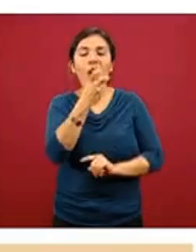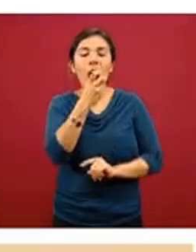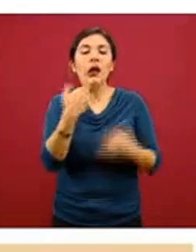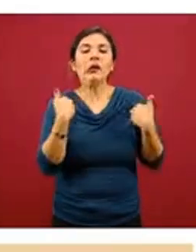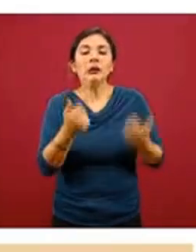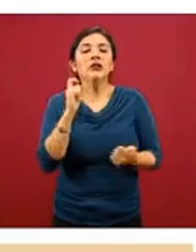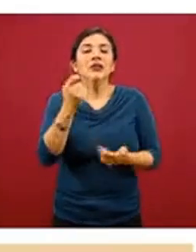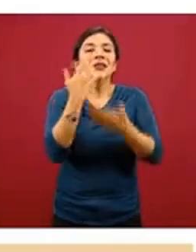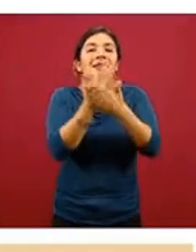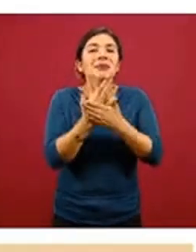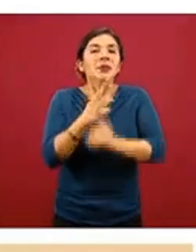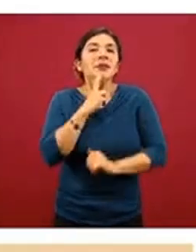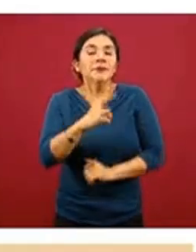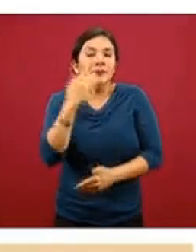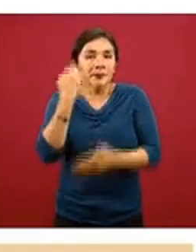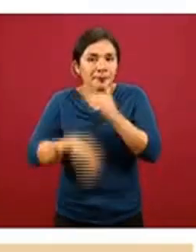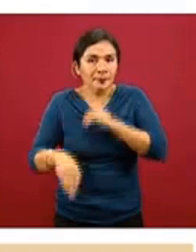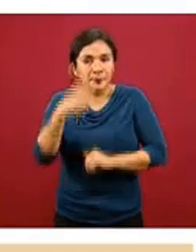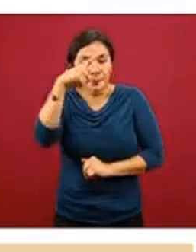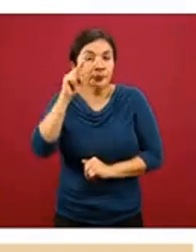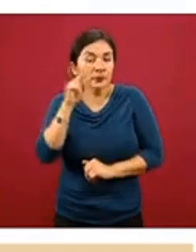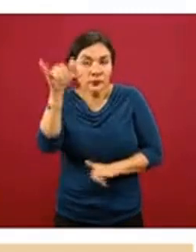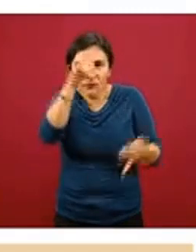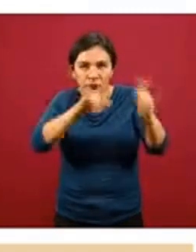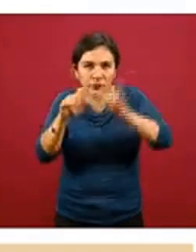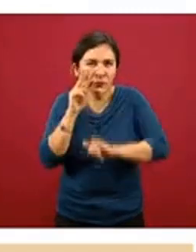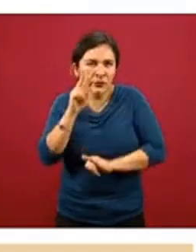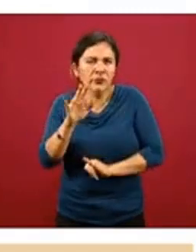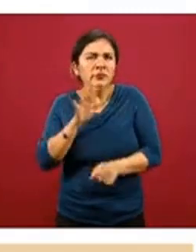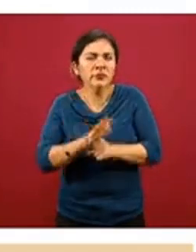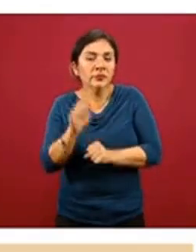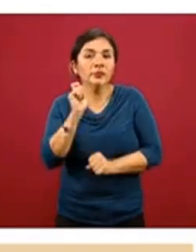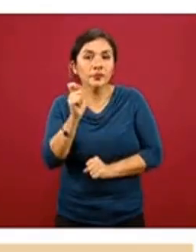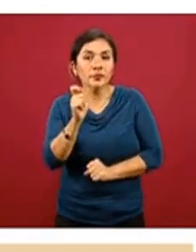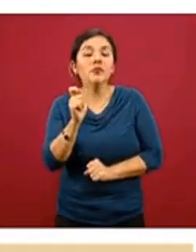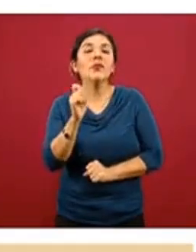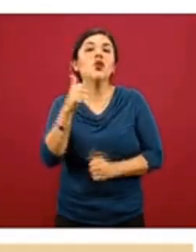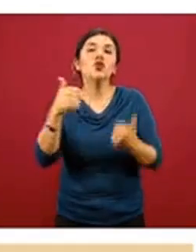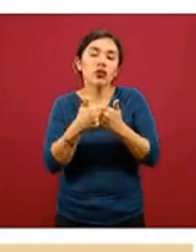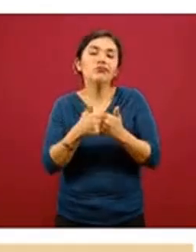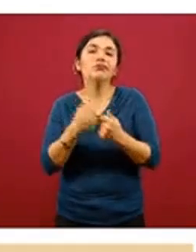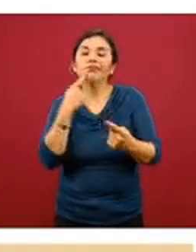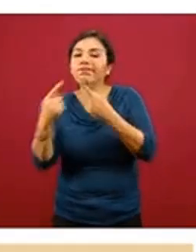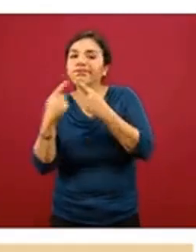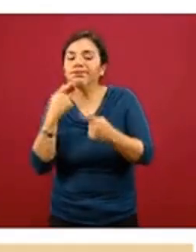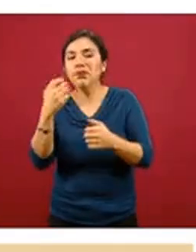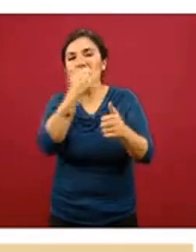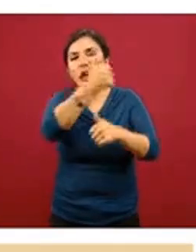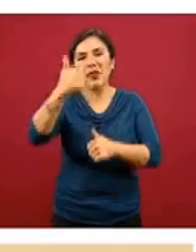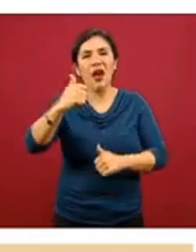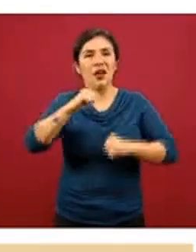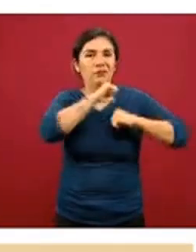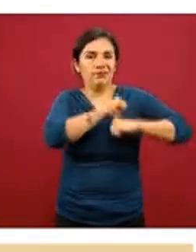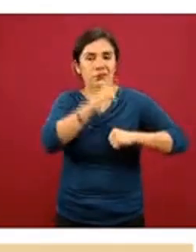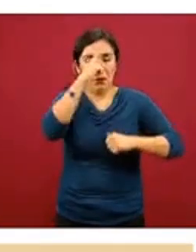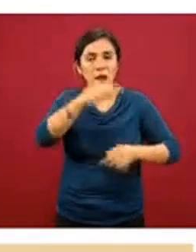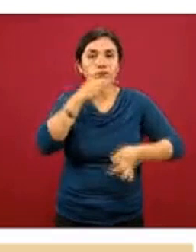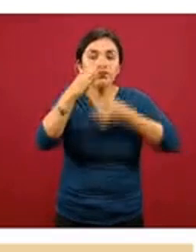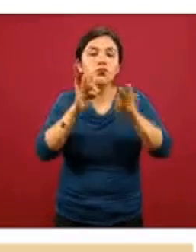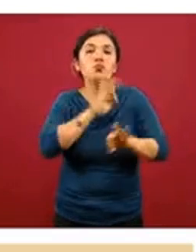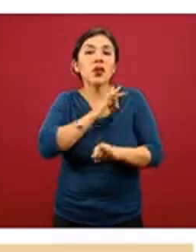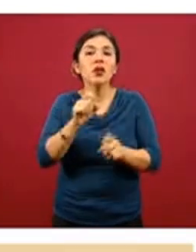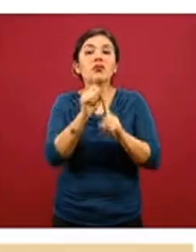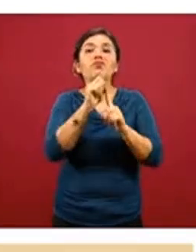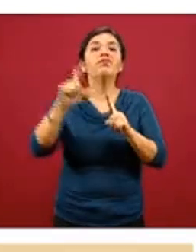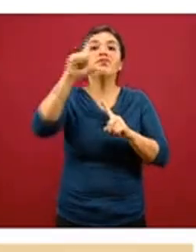significa que estamos esperando un resultado de laboratorio, y bueno, estamos en coordinación con las entidades para que esto pueda